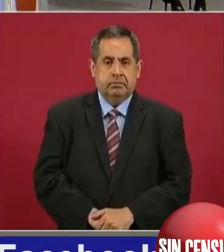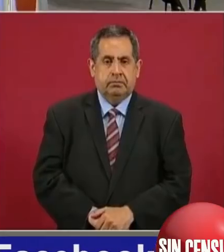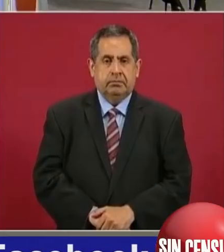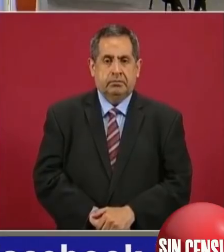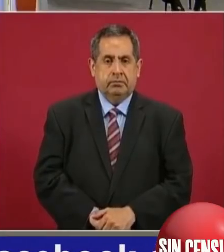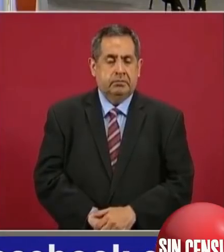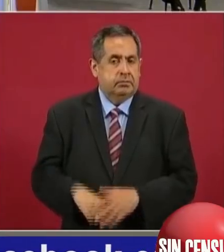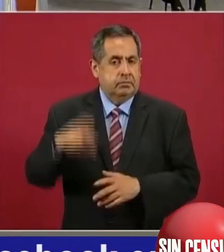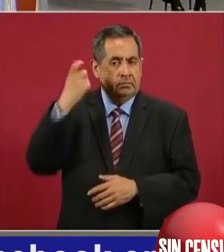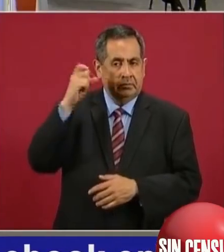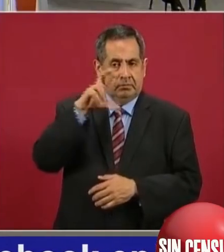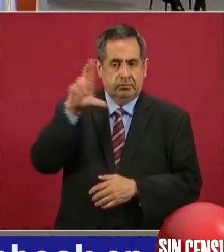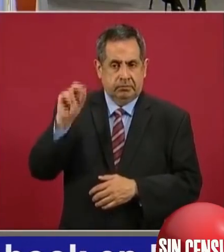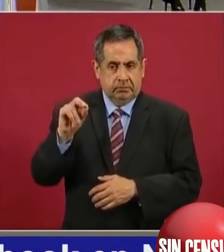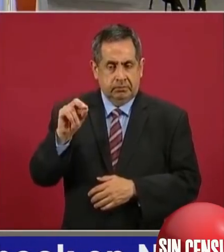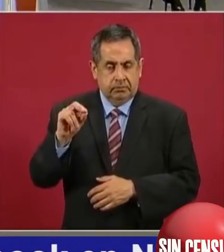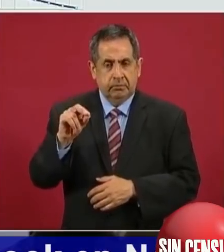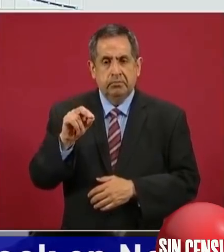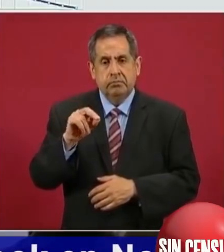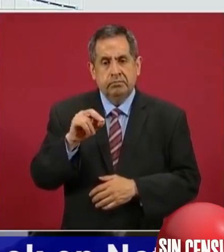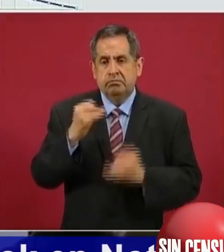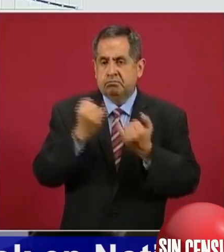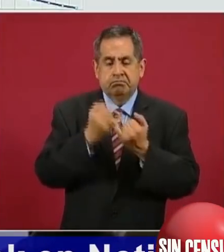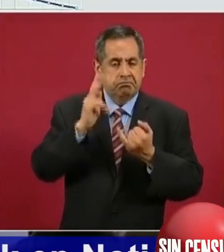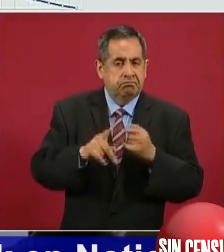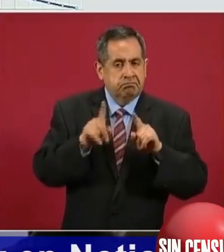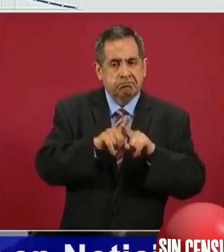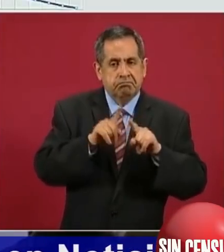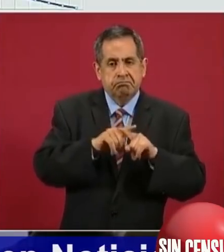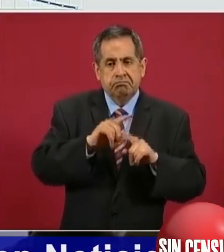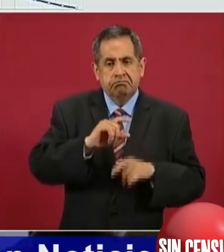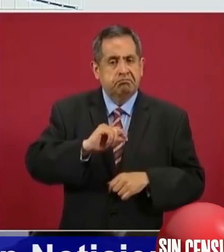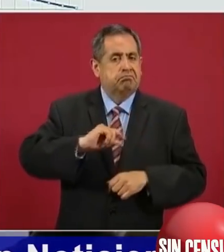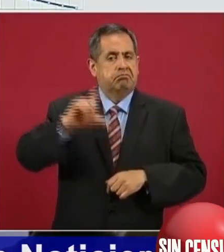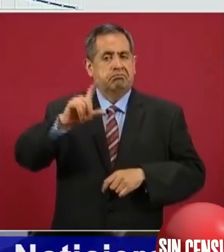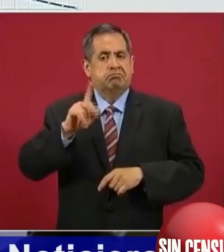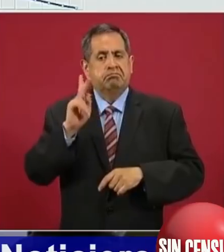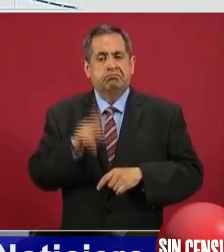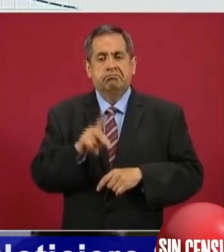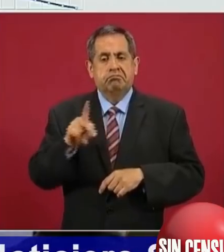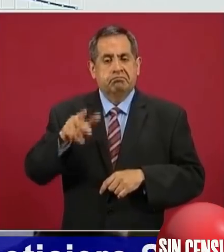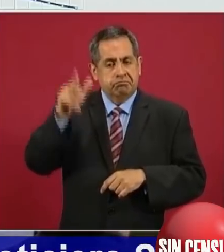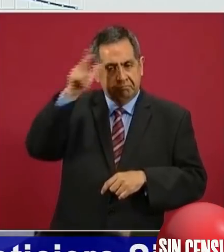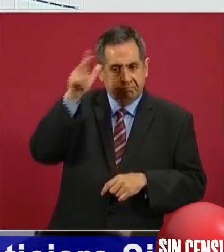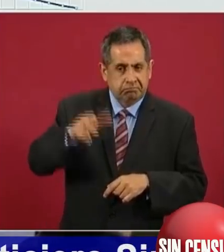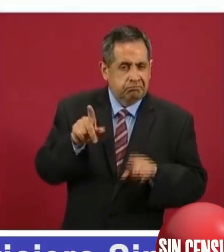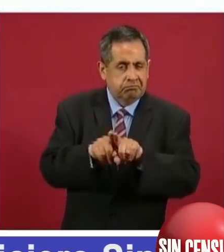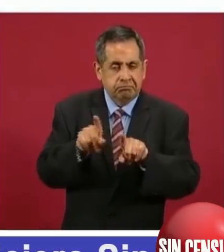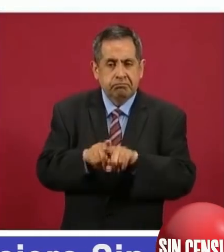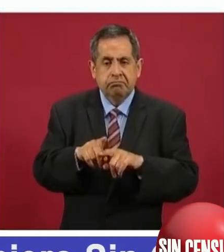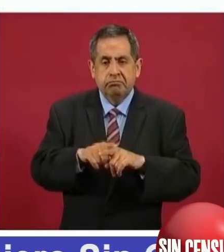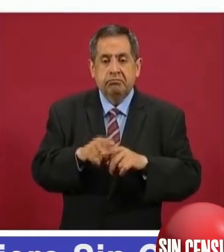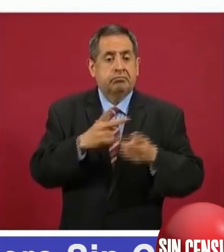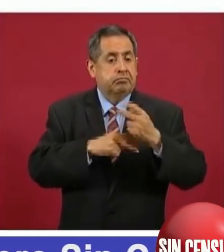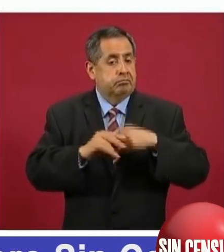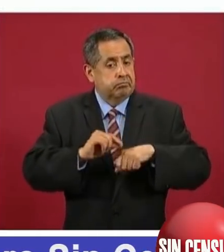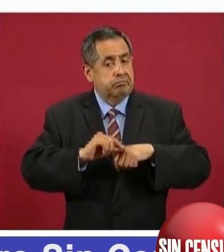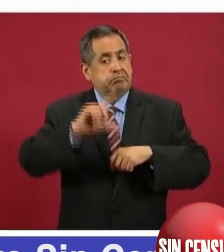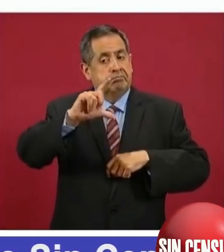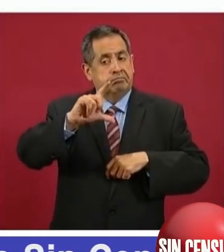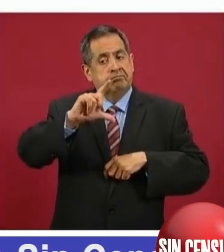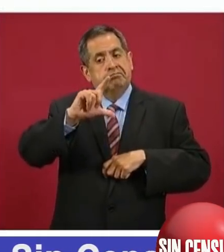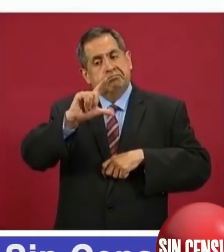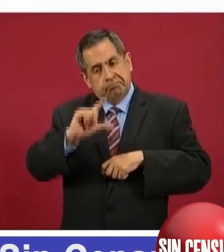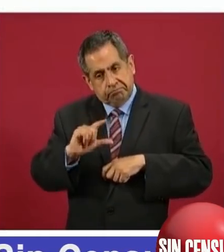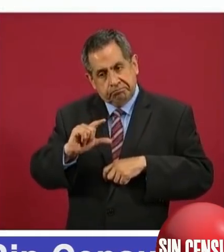siguiente. Quintana Roo tuvo un patrón semejante a lo que vimos en Hidalgo, tuvo un incremento, después un